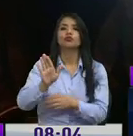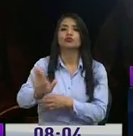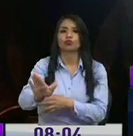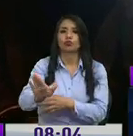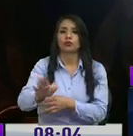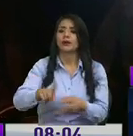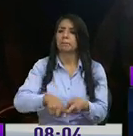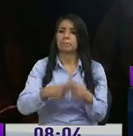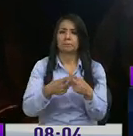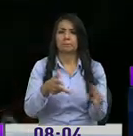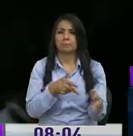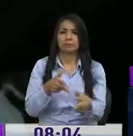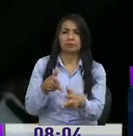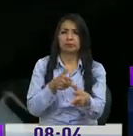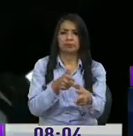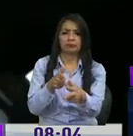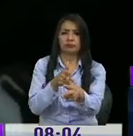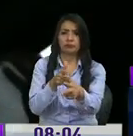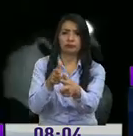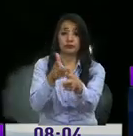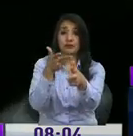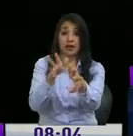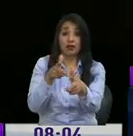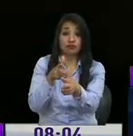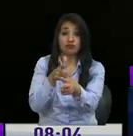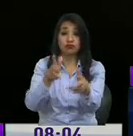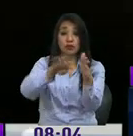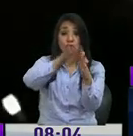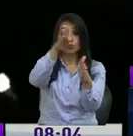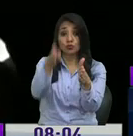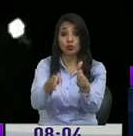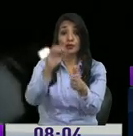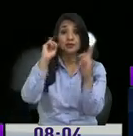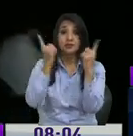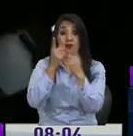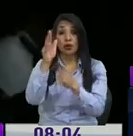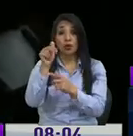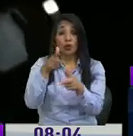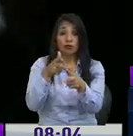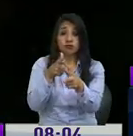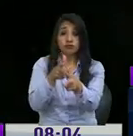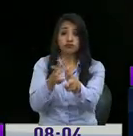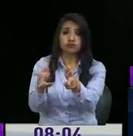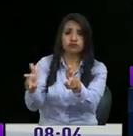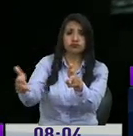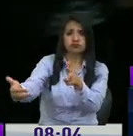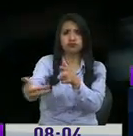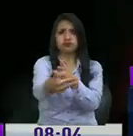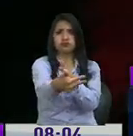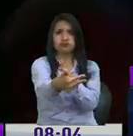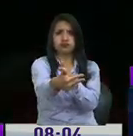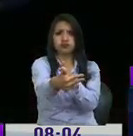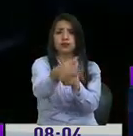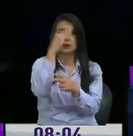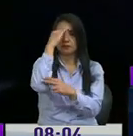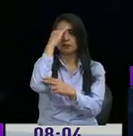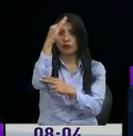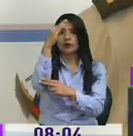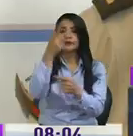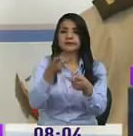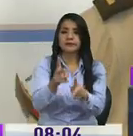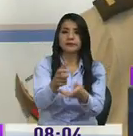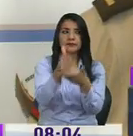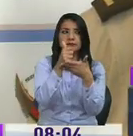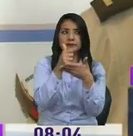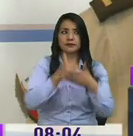el operativo. Cuando ingresaban al túnel de San Juan, los uniformados le cerraron el paso con el apoyo de policía preventiva.